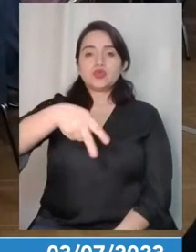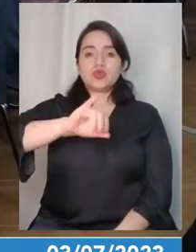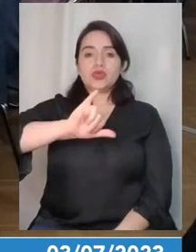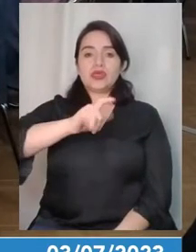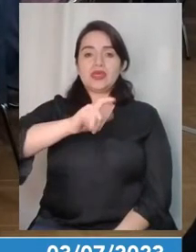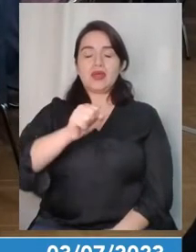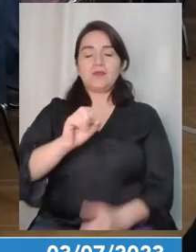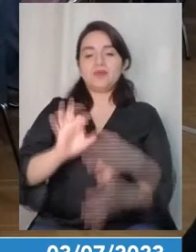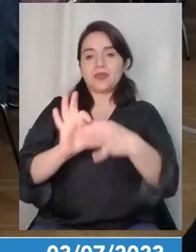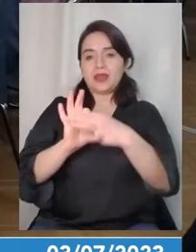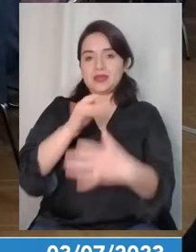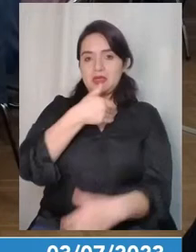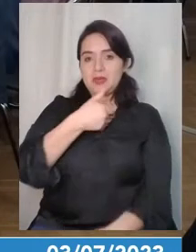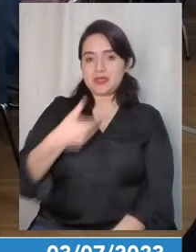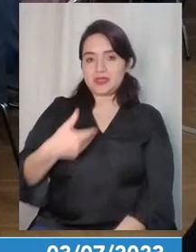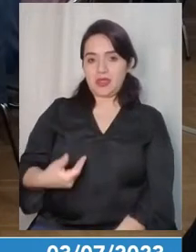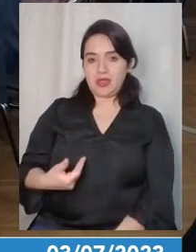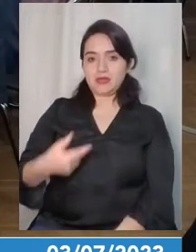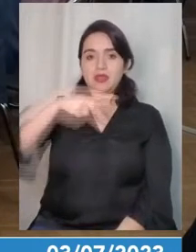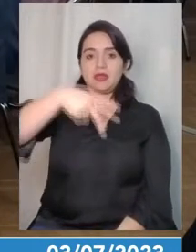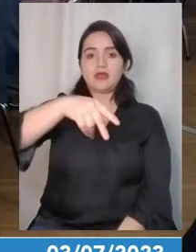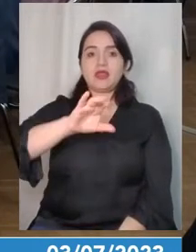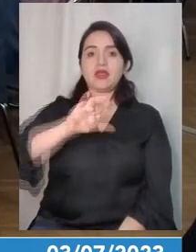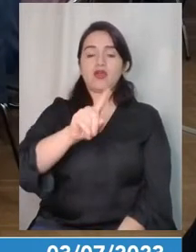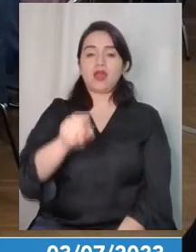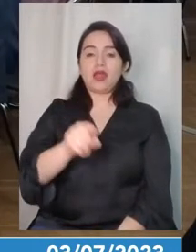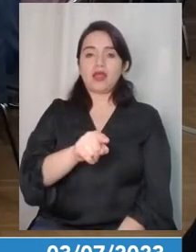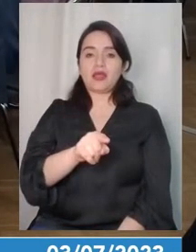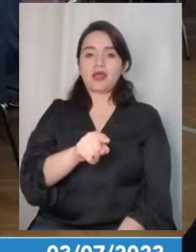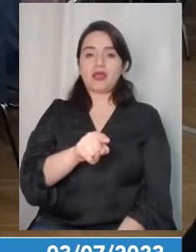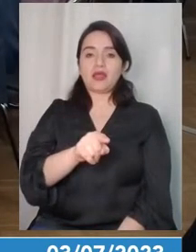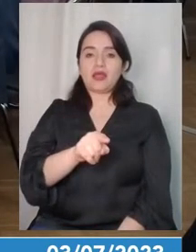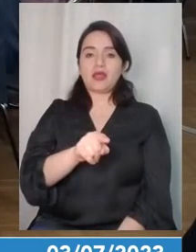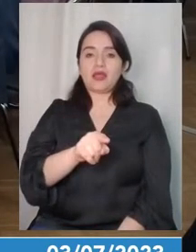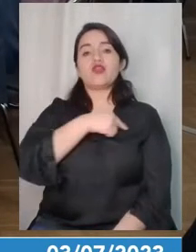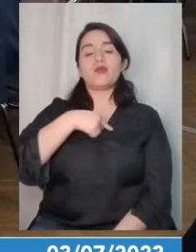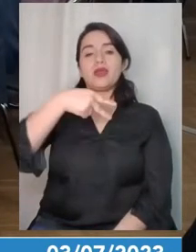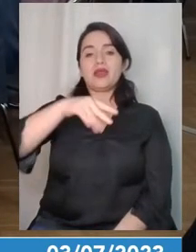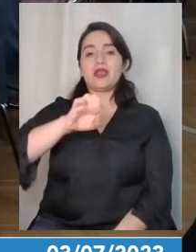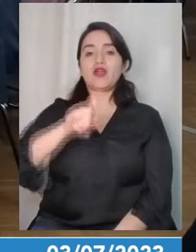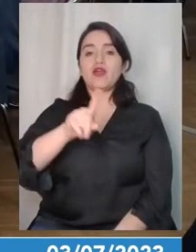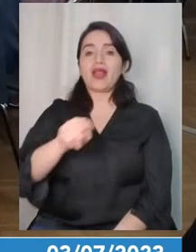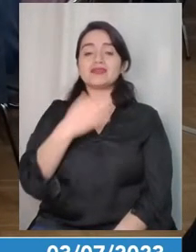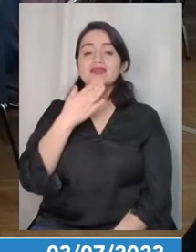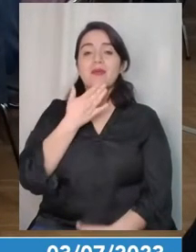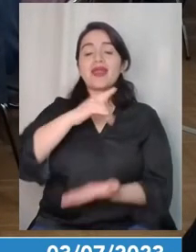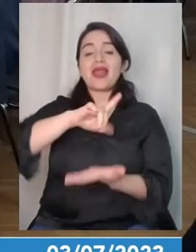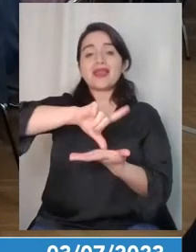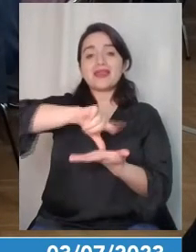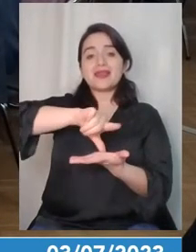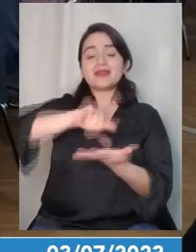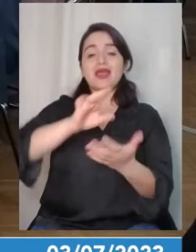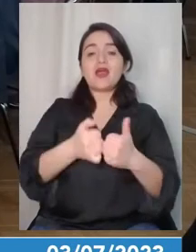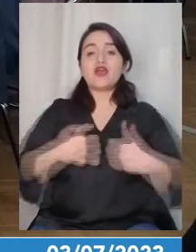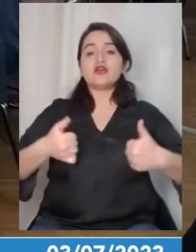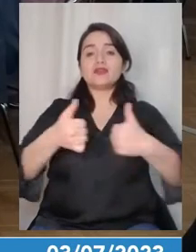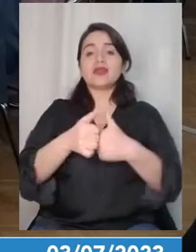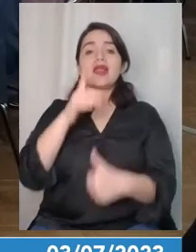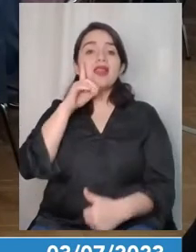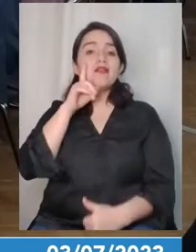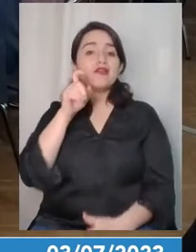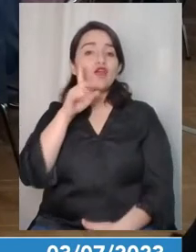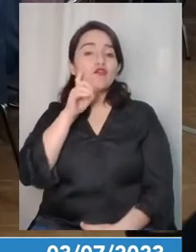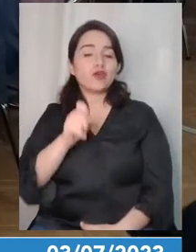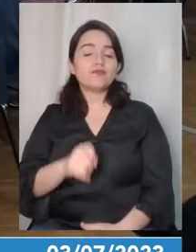Nicolás, un saludo. Mi nombre es Paloma Zúñiga, consejera del Biobío, arquitecta también. Y es un placer en realidad escuchar tu